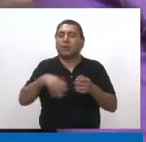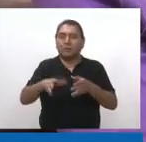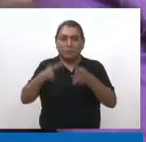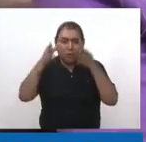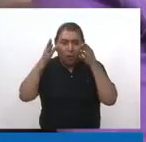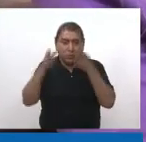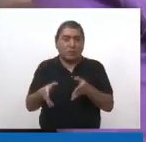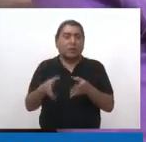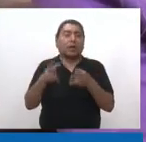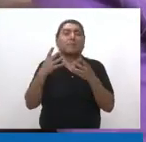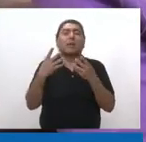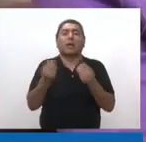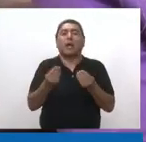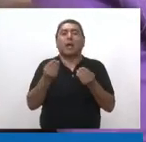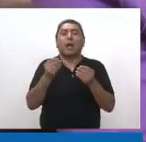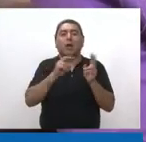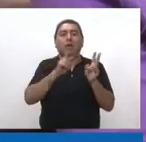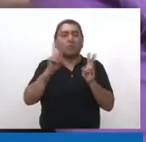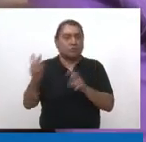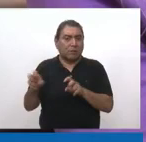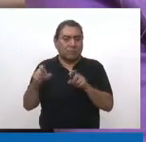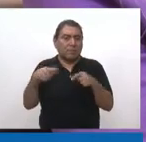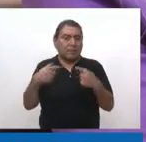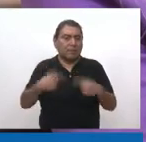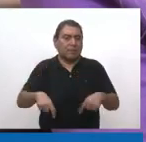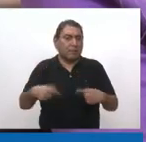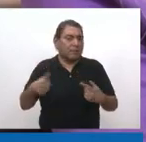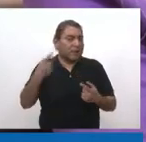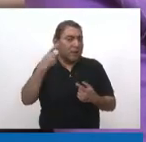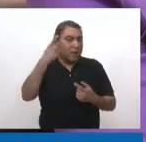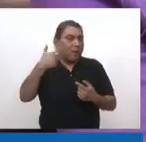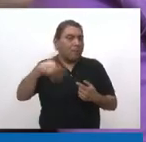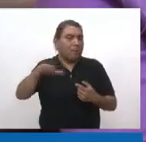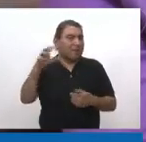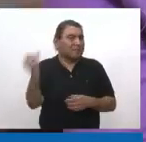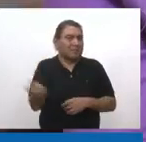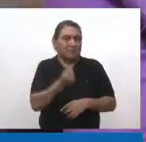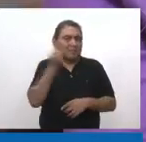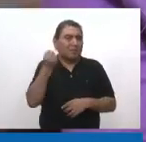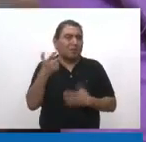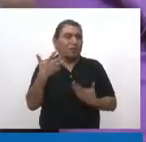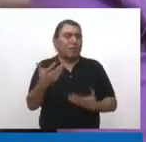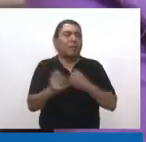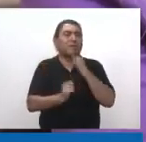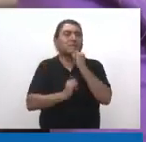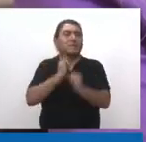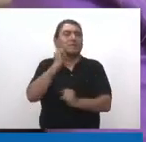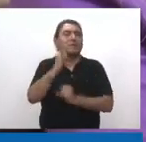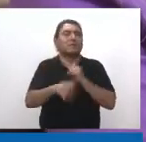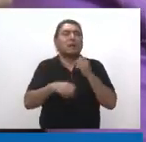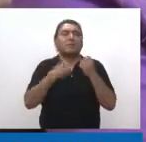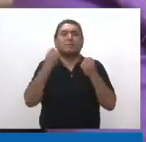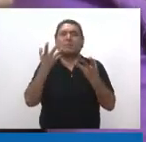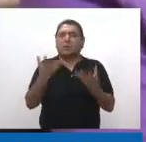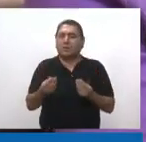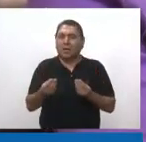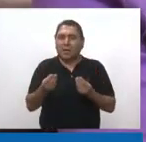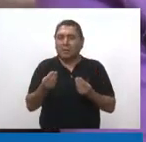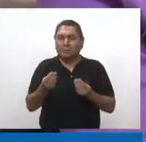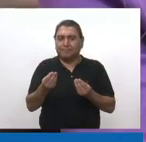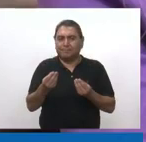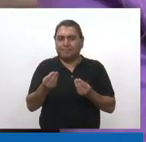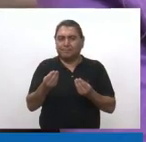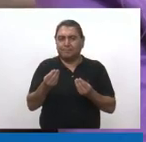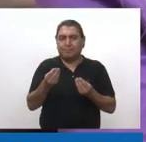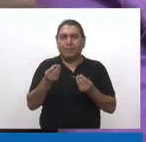en aquellas cuestiones que creo que son más relevantes para explicar por qué el uso indiscriminado